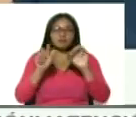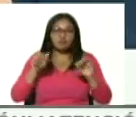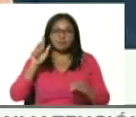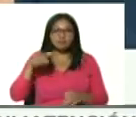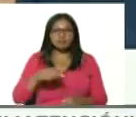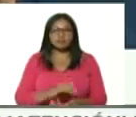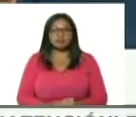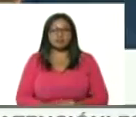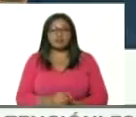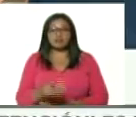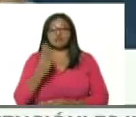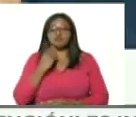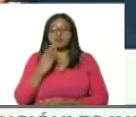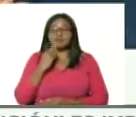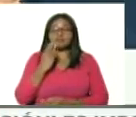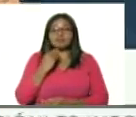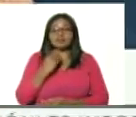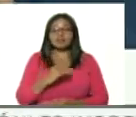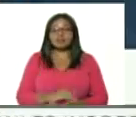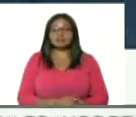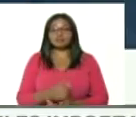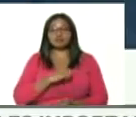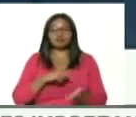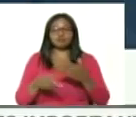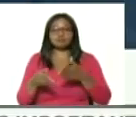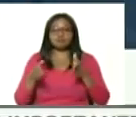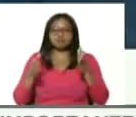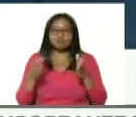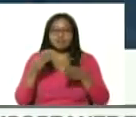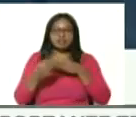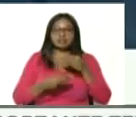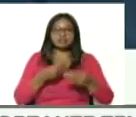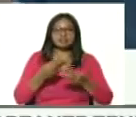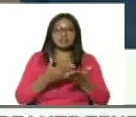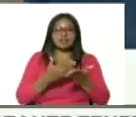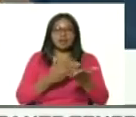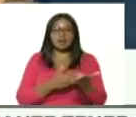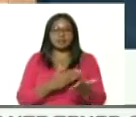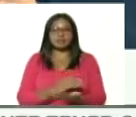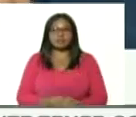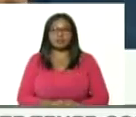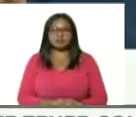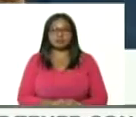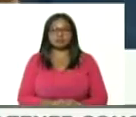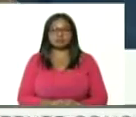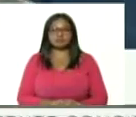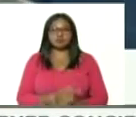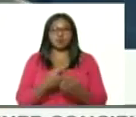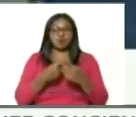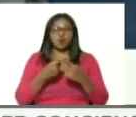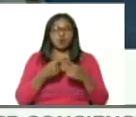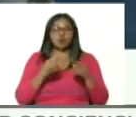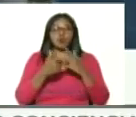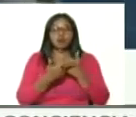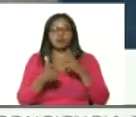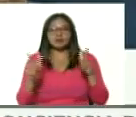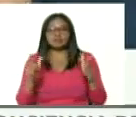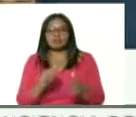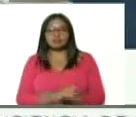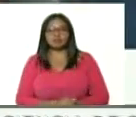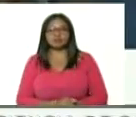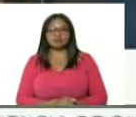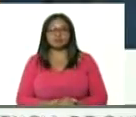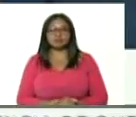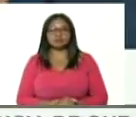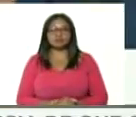una experiencia de construcción, como lo decía también nuestro otro libertador, nuestro